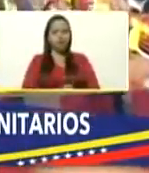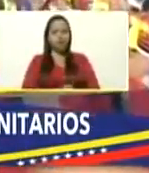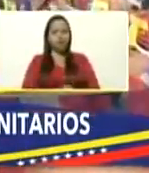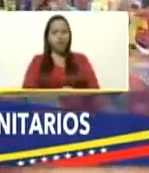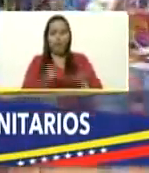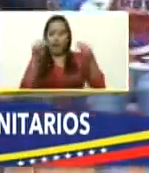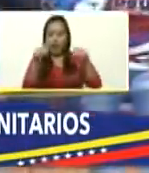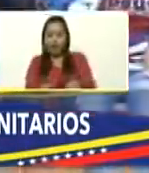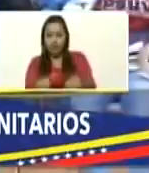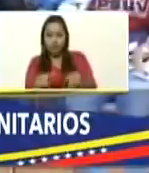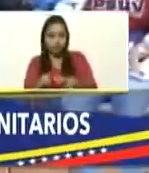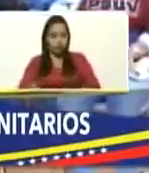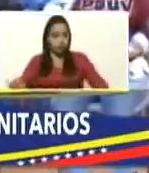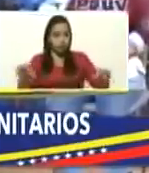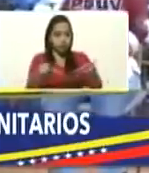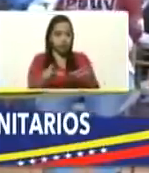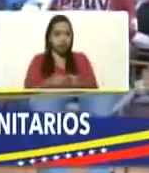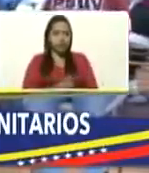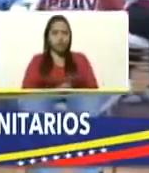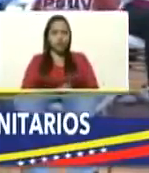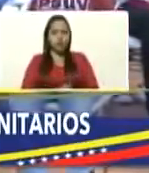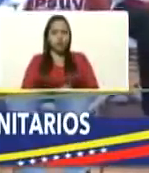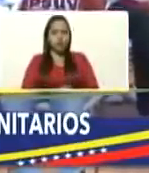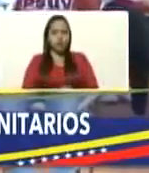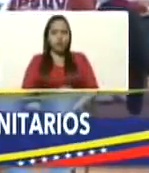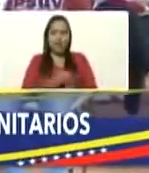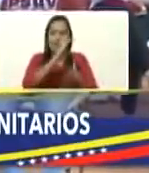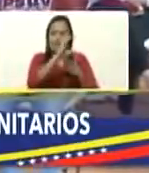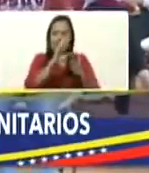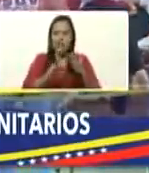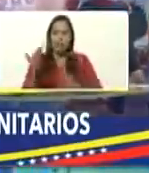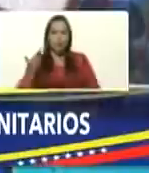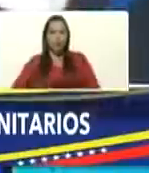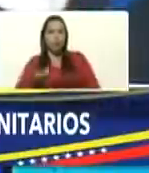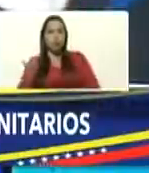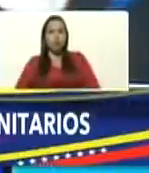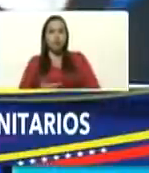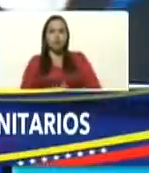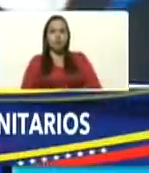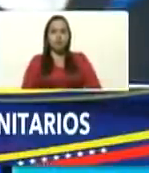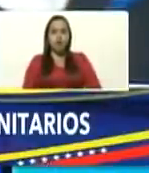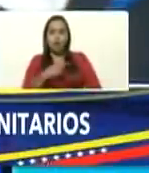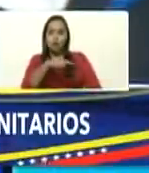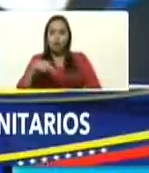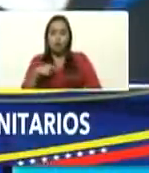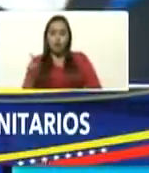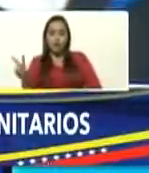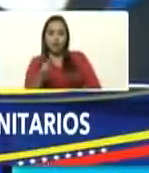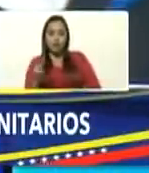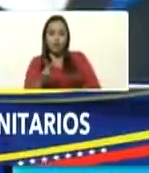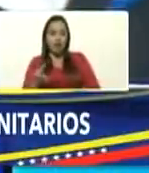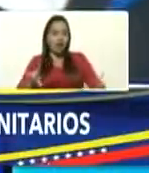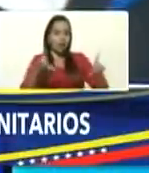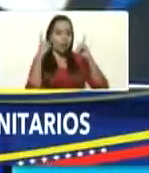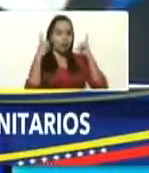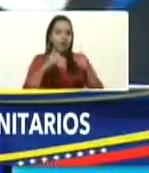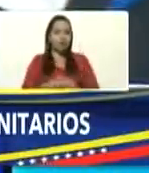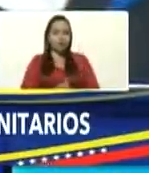Aquí en esta región estratégica de nuestra Venezuela, La Guaira,